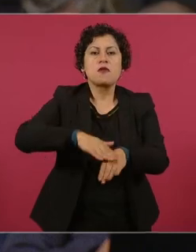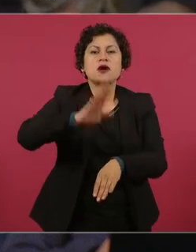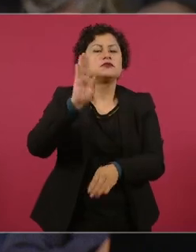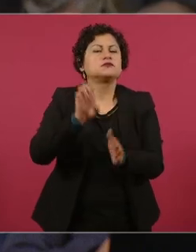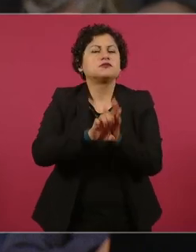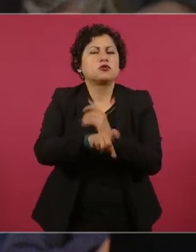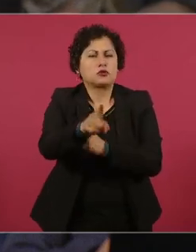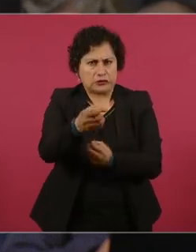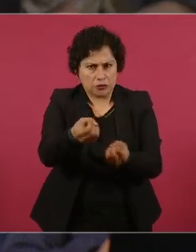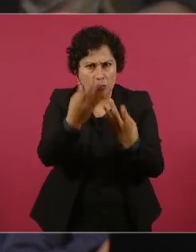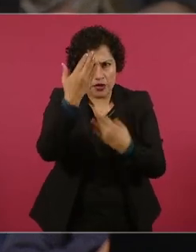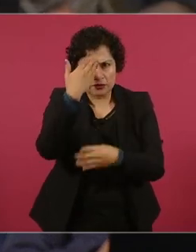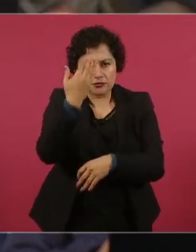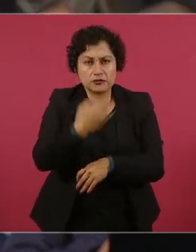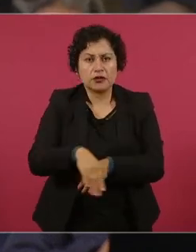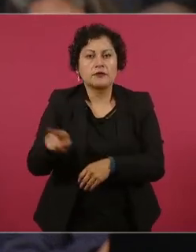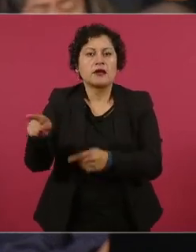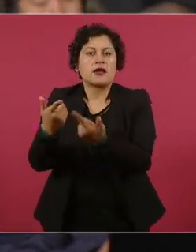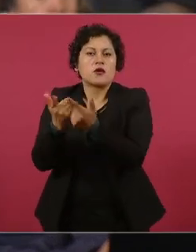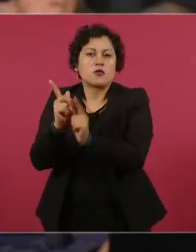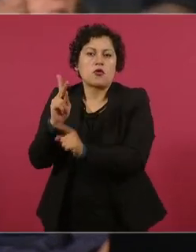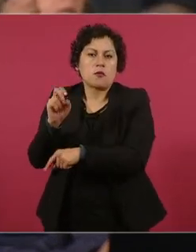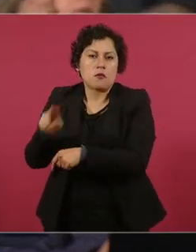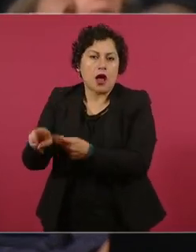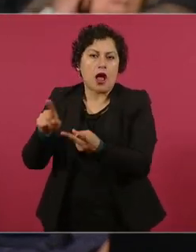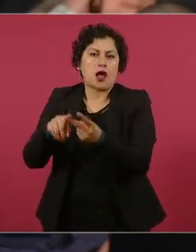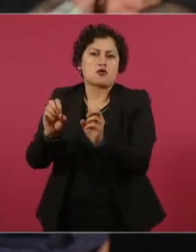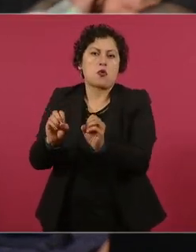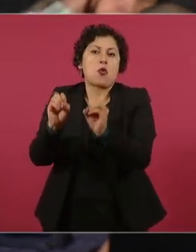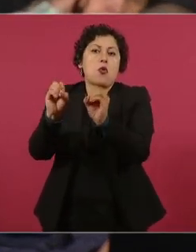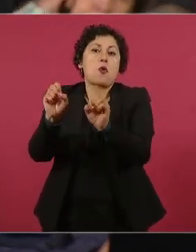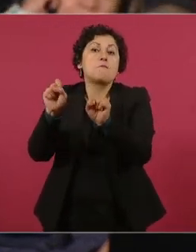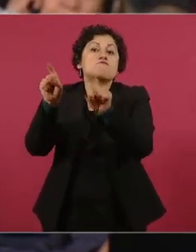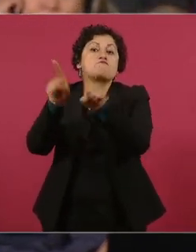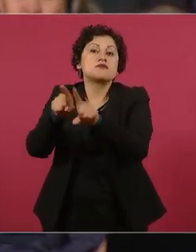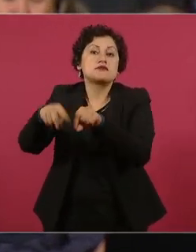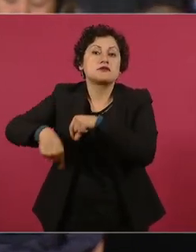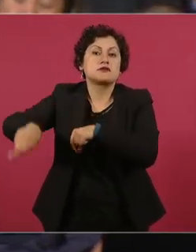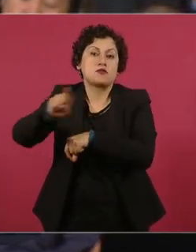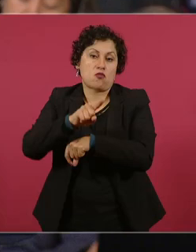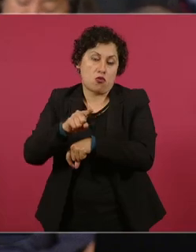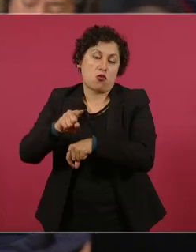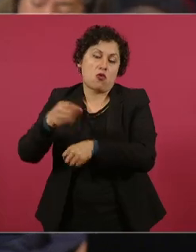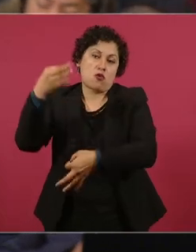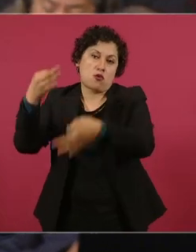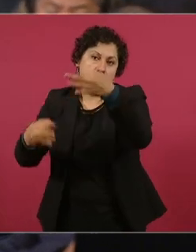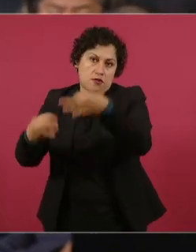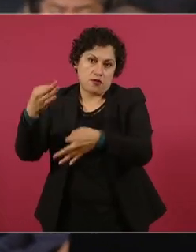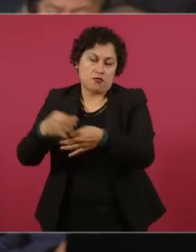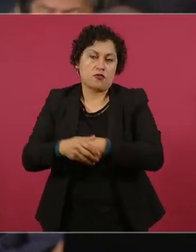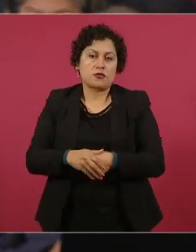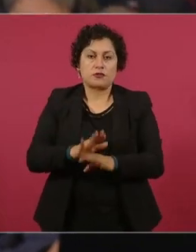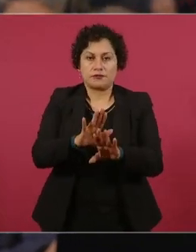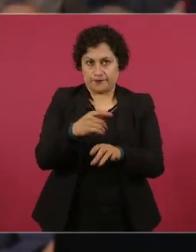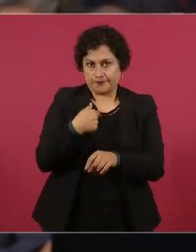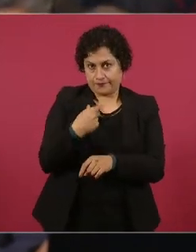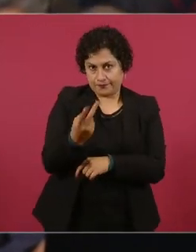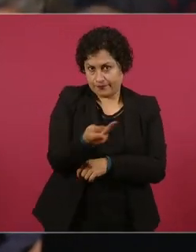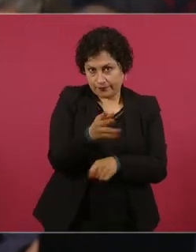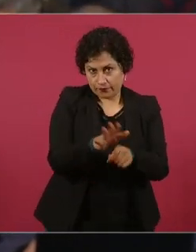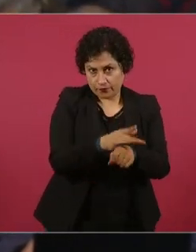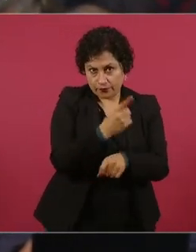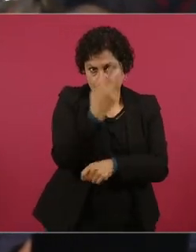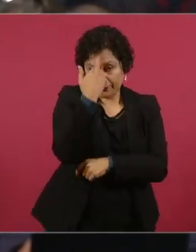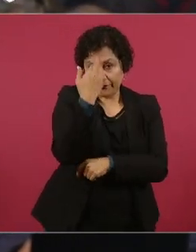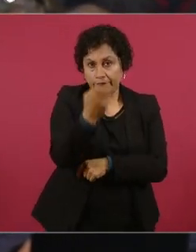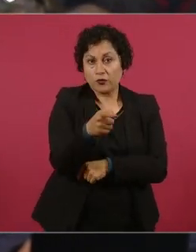Judicial. ¿A qué viene esta, bueno, esta acotación? Precisamente como usted lo acaba de mencionar va